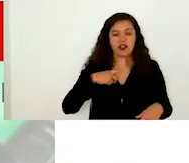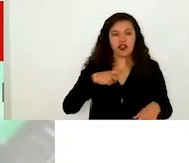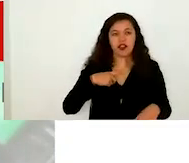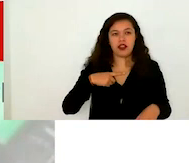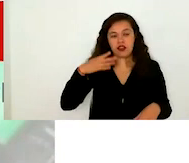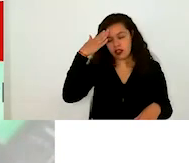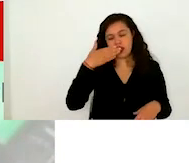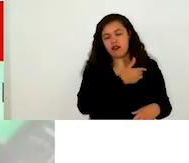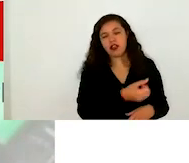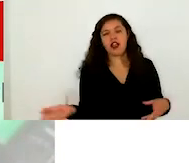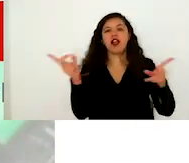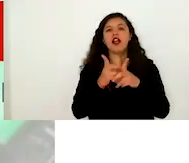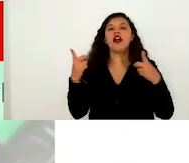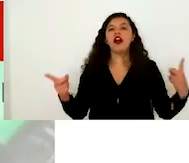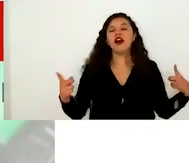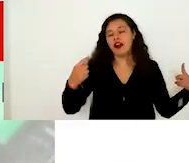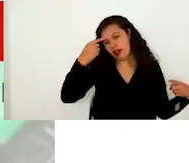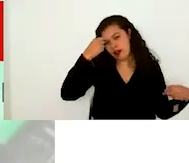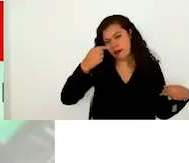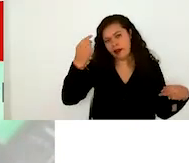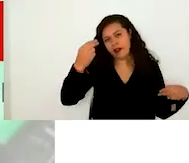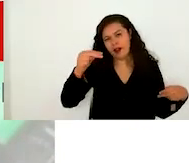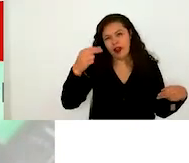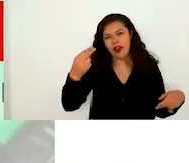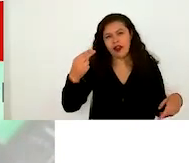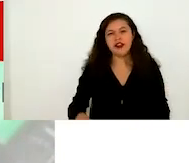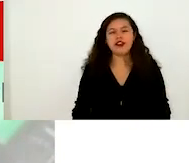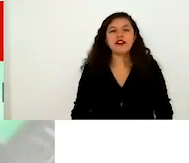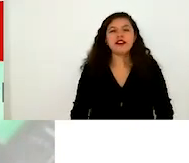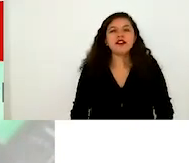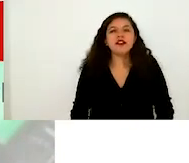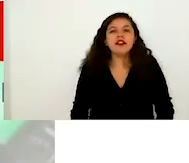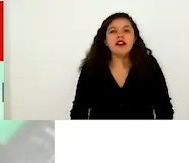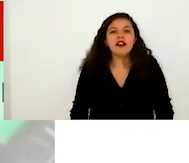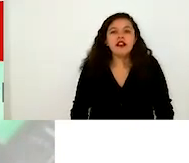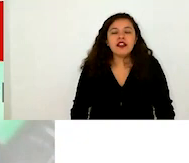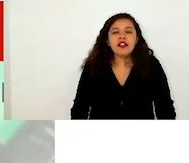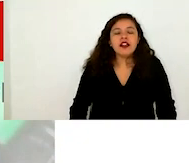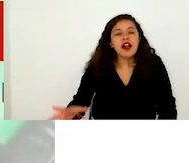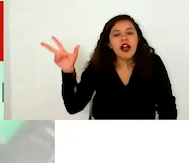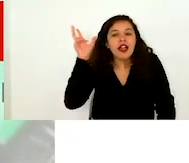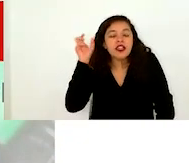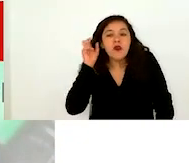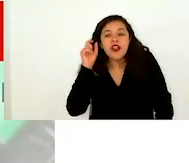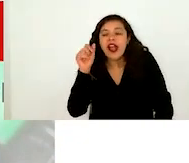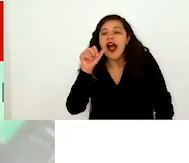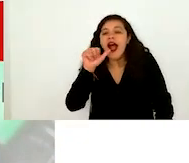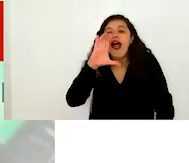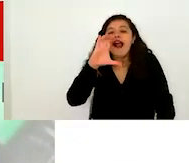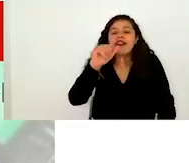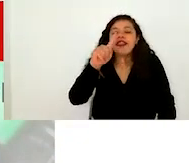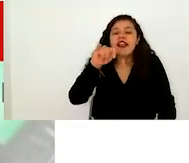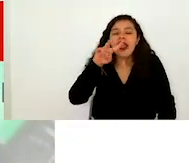habilidad que se llama precisamente su habilidad desde escucha activa no podemos